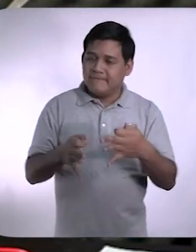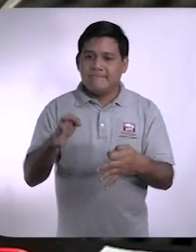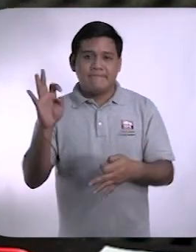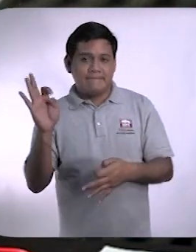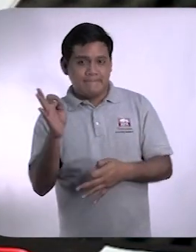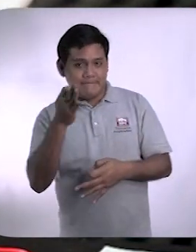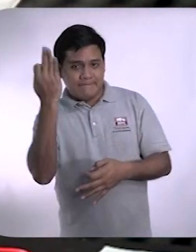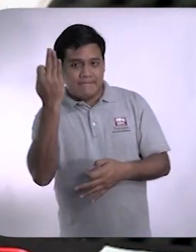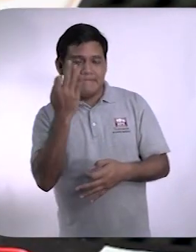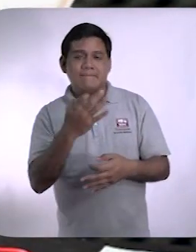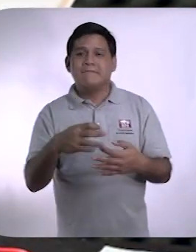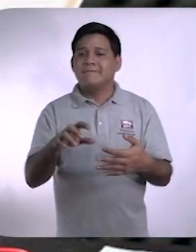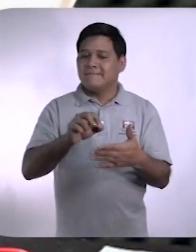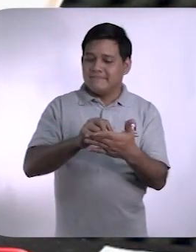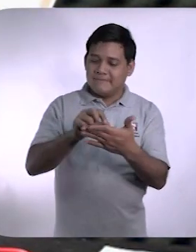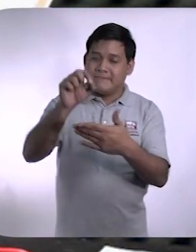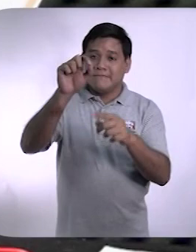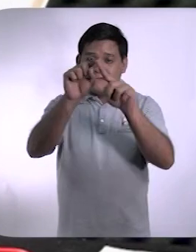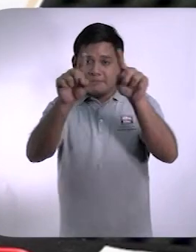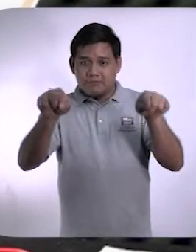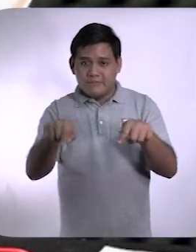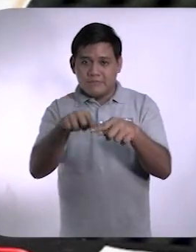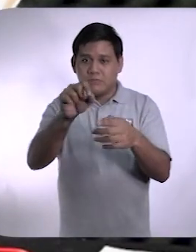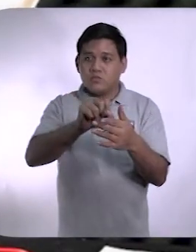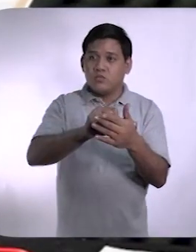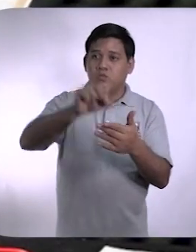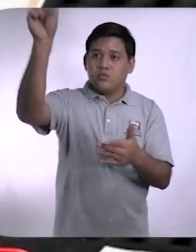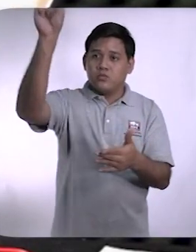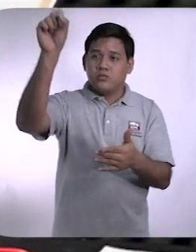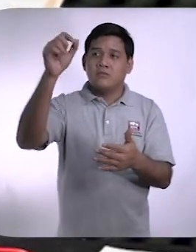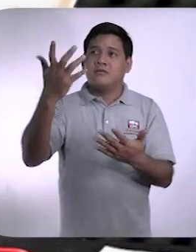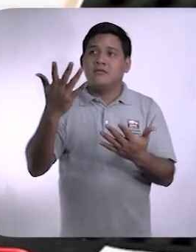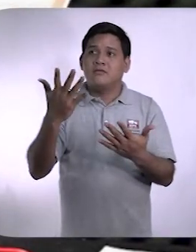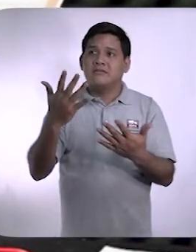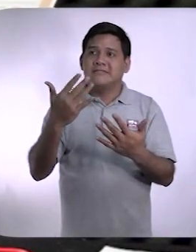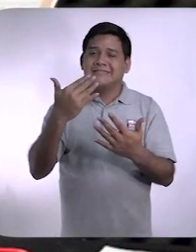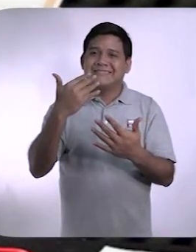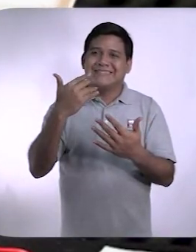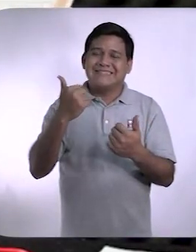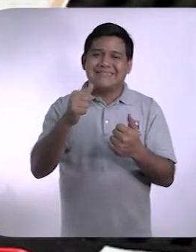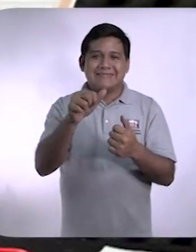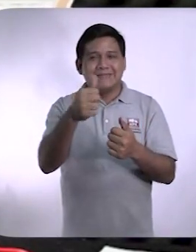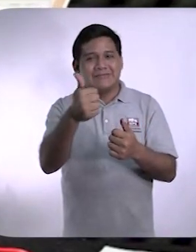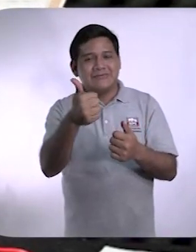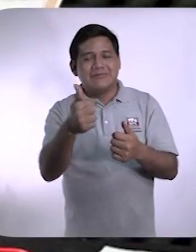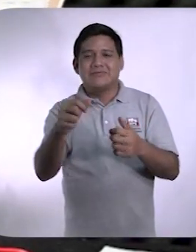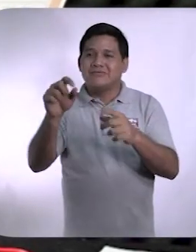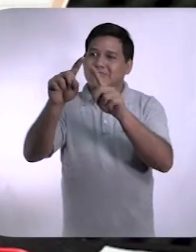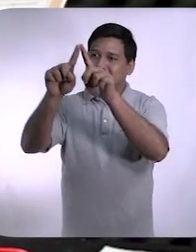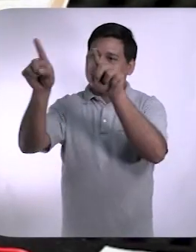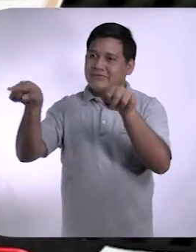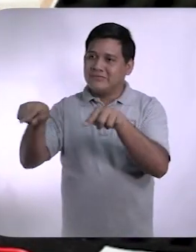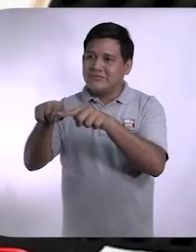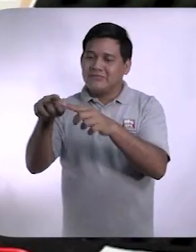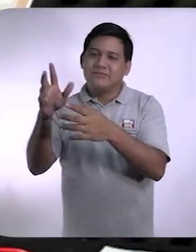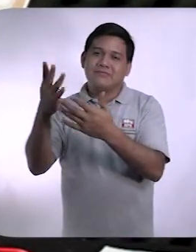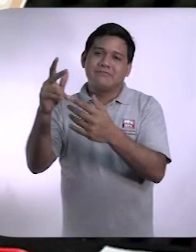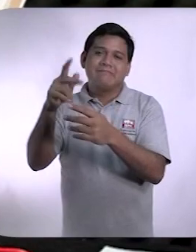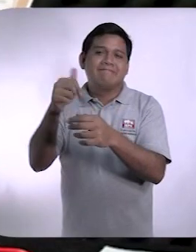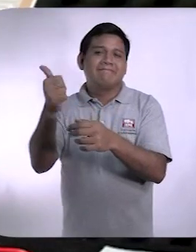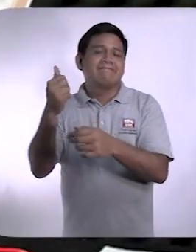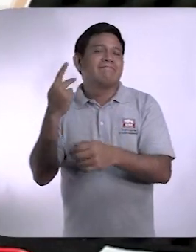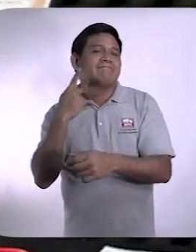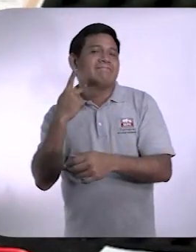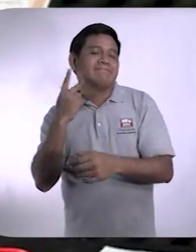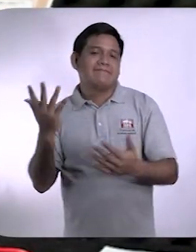Federación que a veces se sale la marca y tiende a morder otro recuadro. Pero ese criterio dice